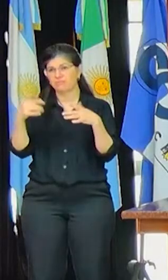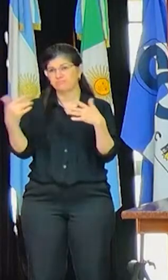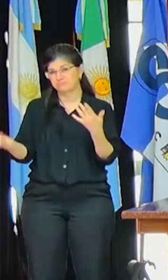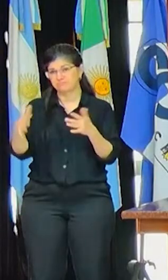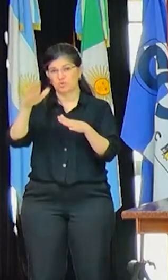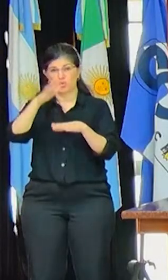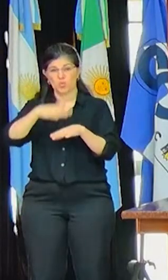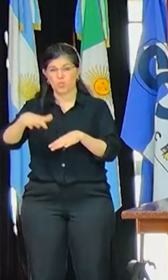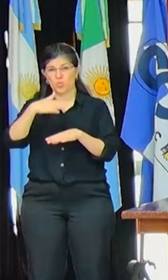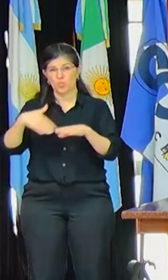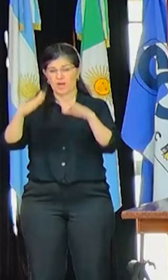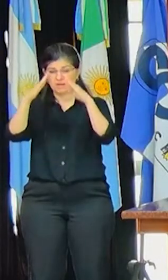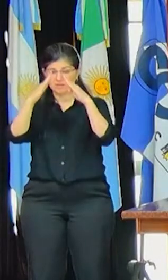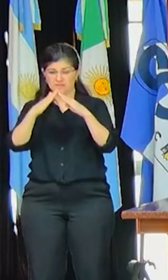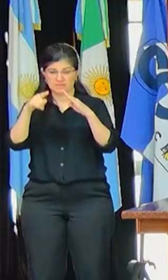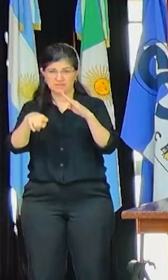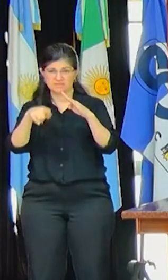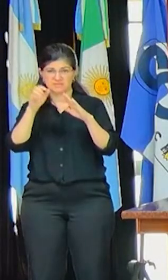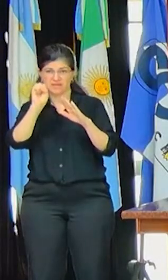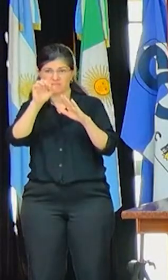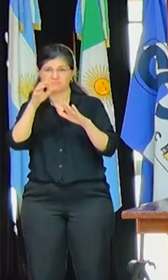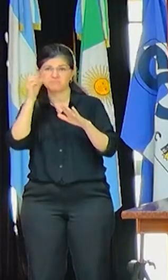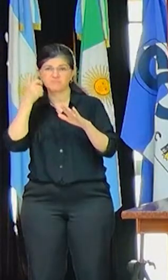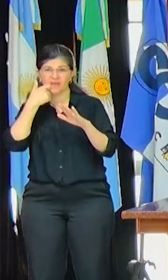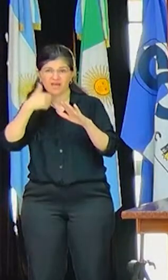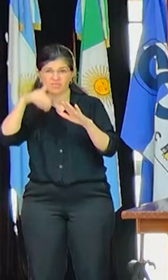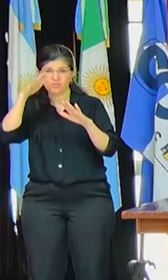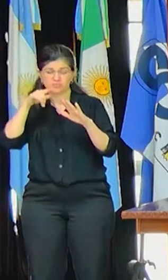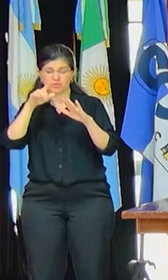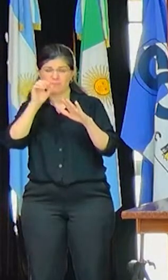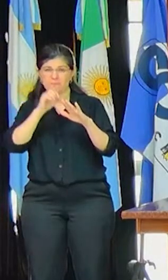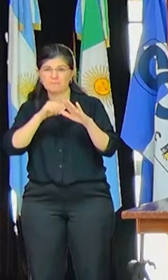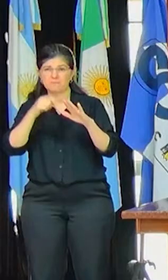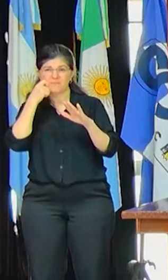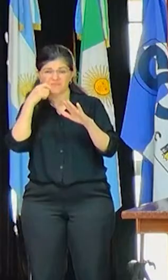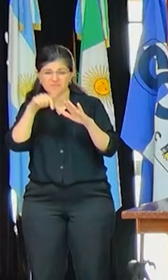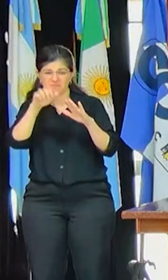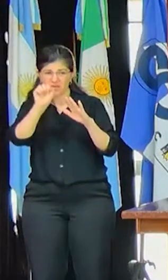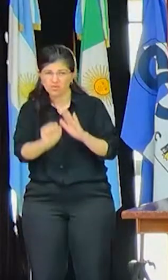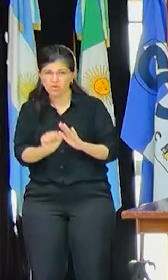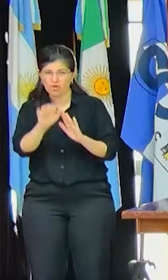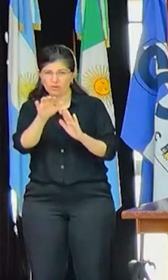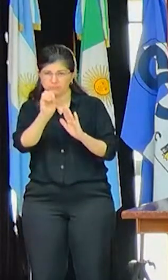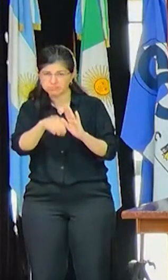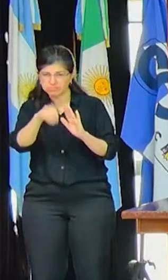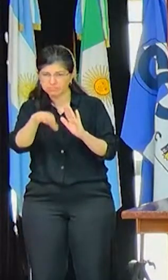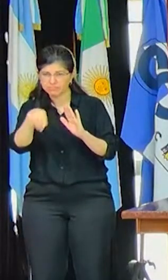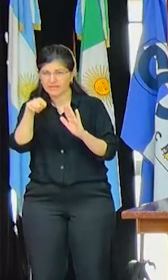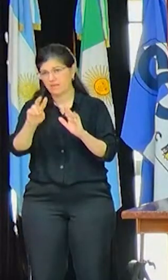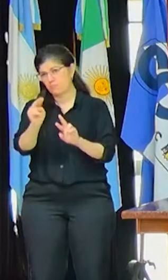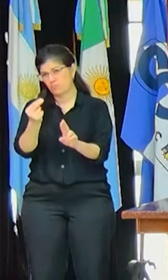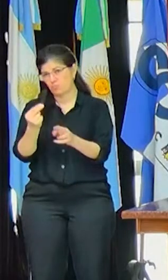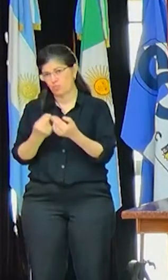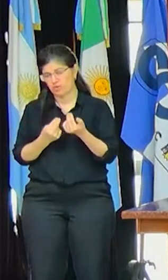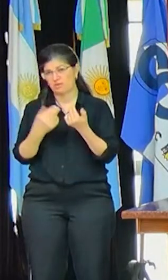Vamos a una sociedad envejecida. Ese es un triunfo de la ciencia. tenemos que mirarlo de esa manera.